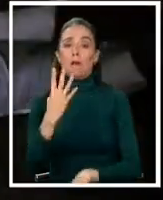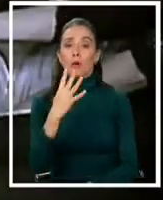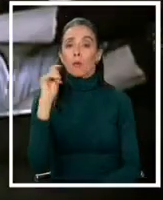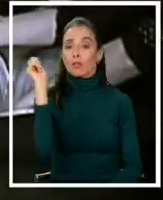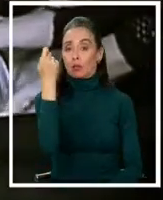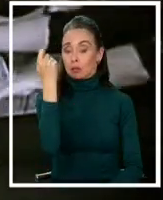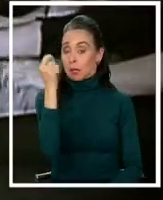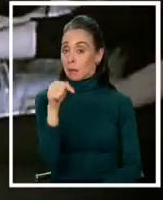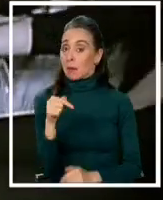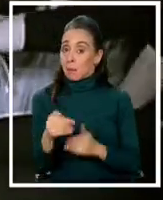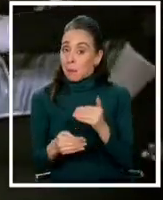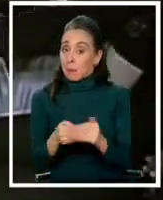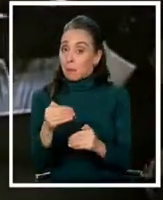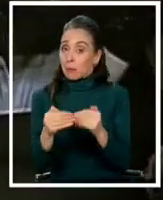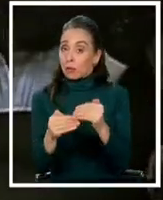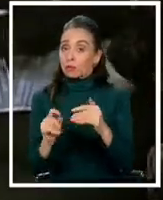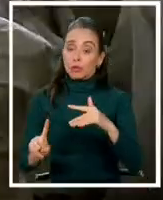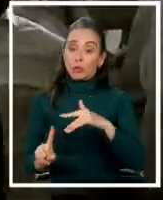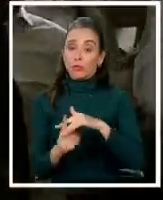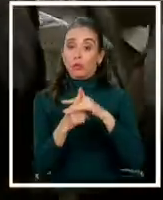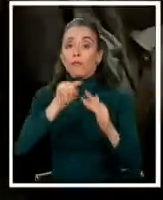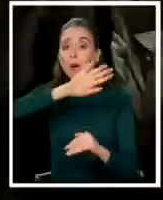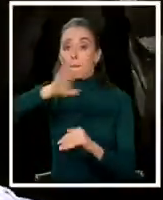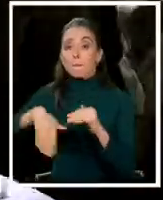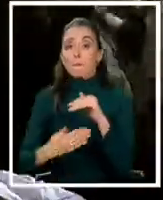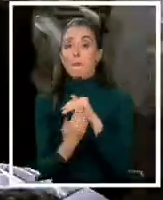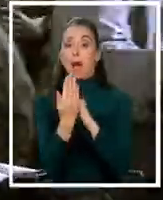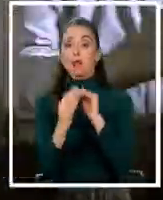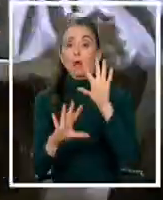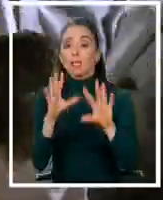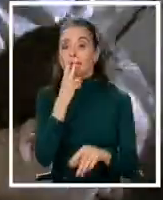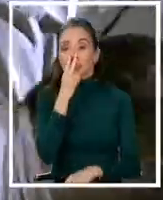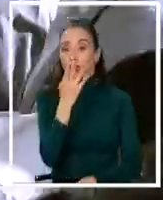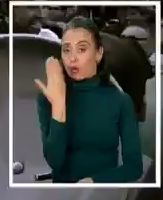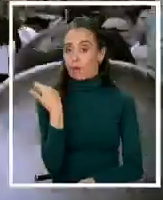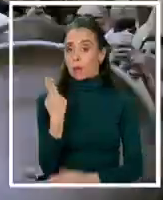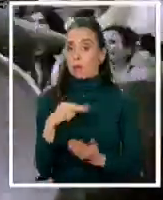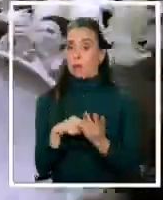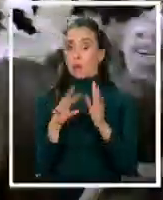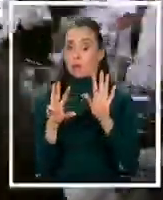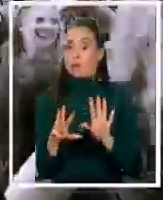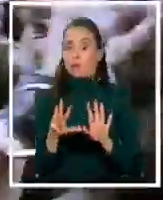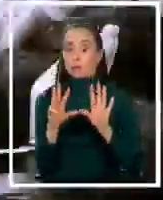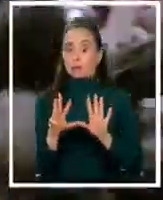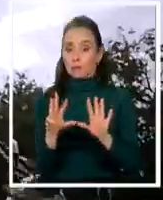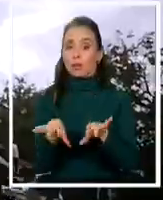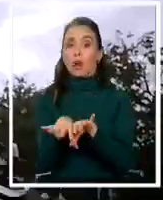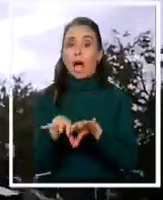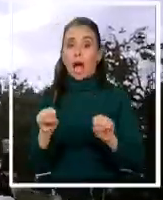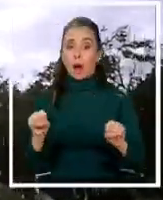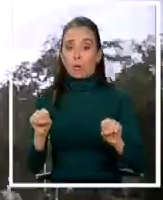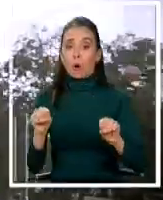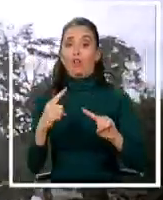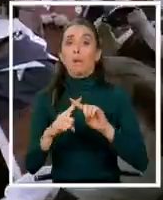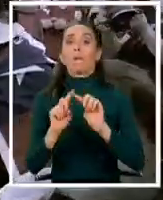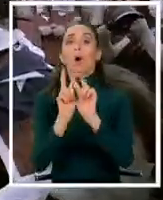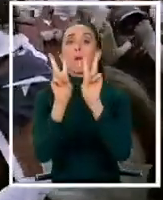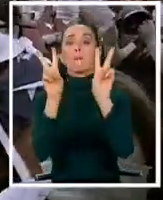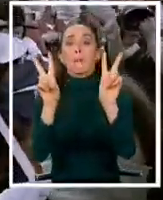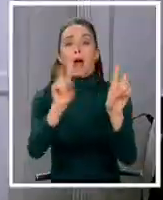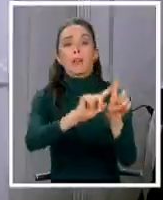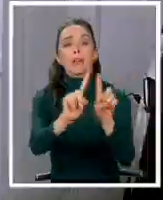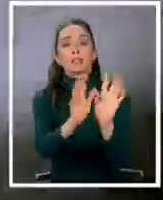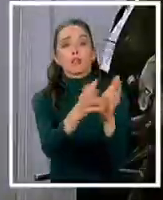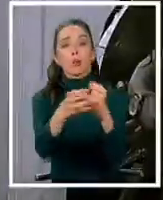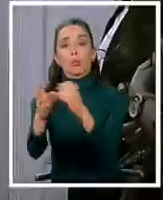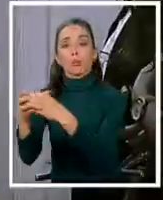septiembre. Un proceso que tuvo su origen la madrugada del 15 de noviembre de 2019 con un acuerdo por la paz donde